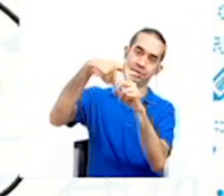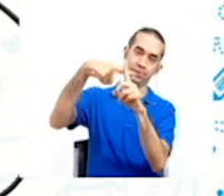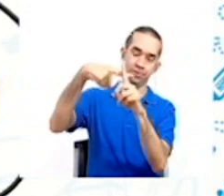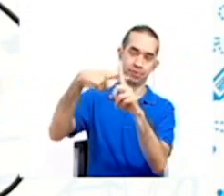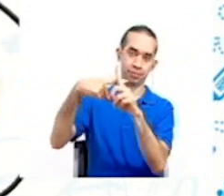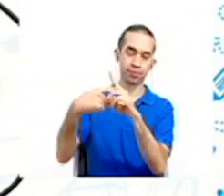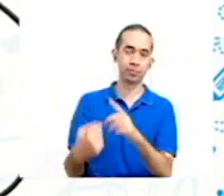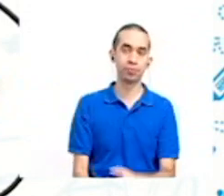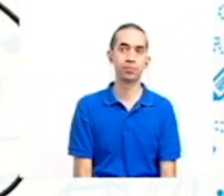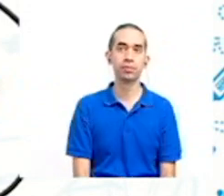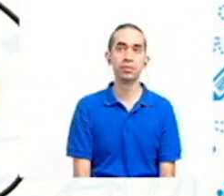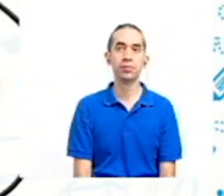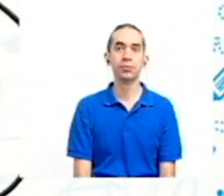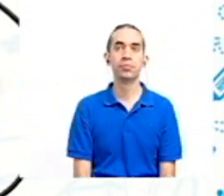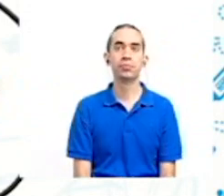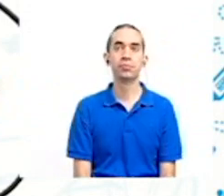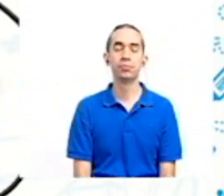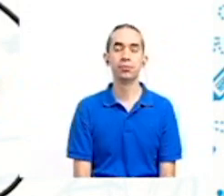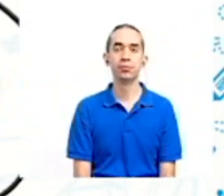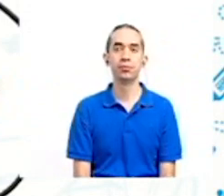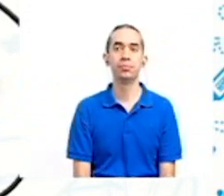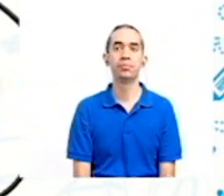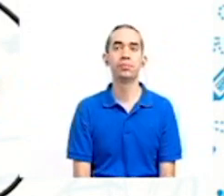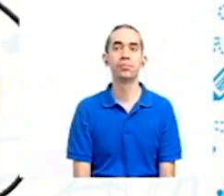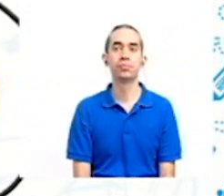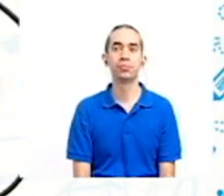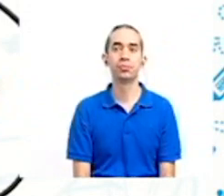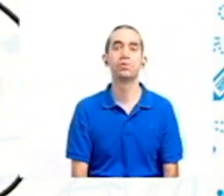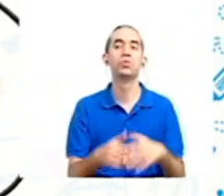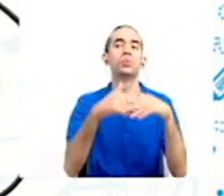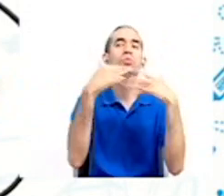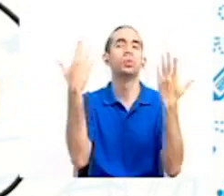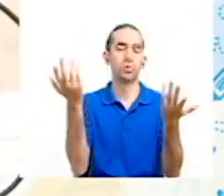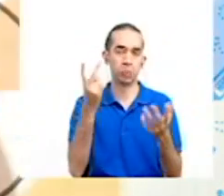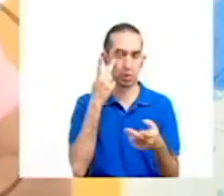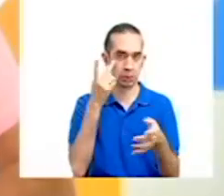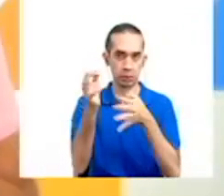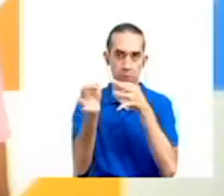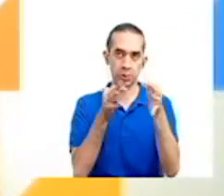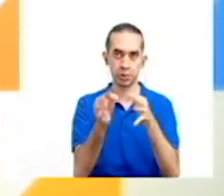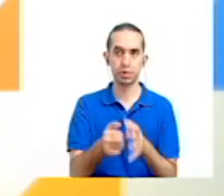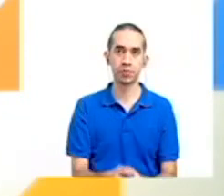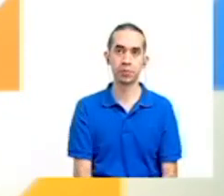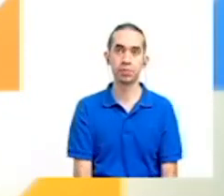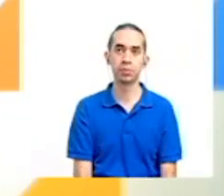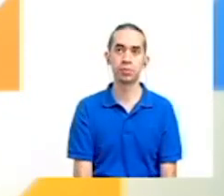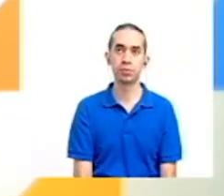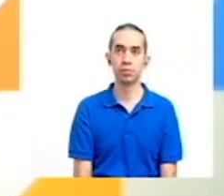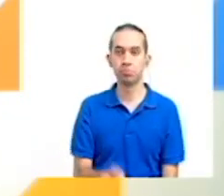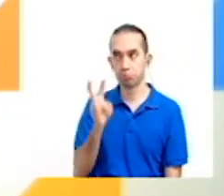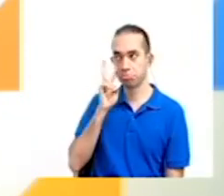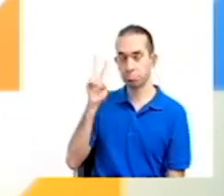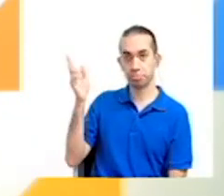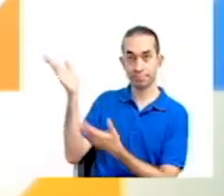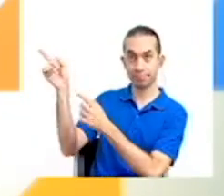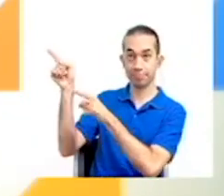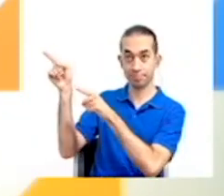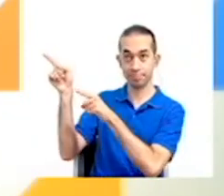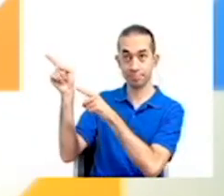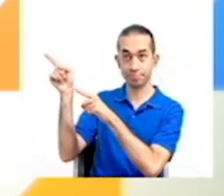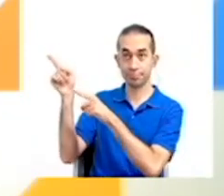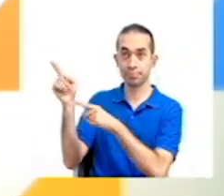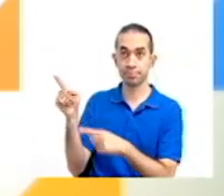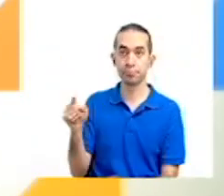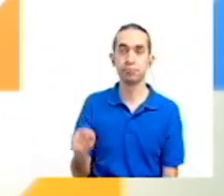positiva. Ahora, vamos a ver eso de la siguiente forma. Ok, quiero que vean lo que tengo en la mano. Es